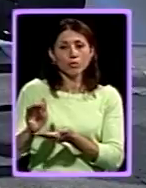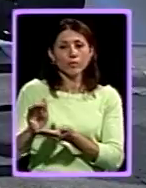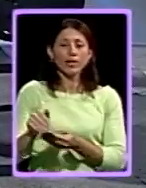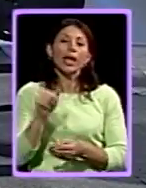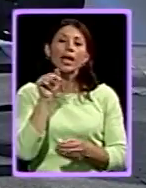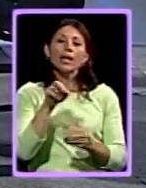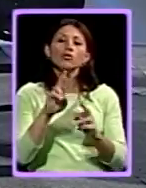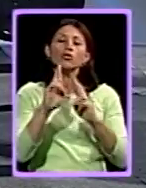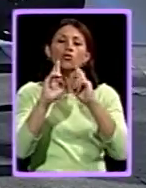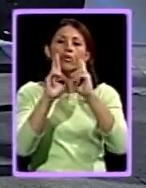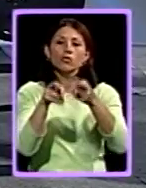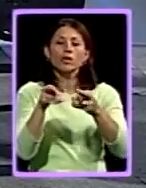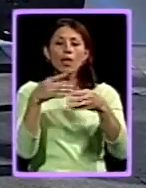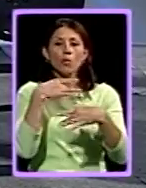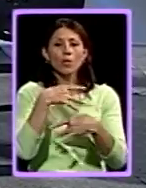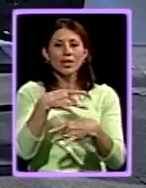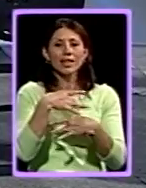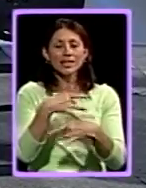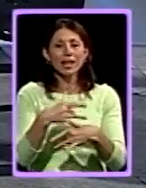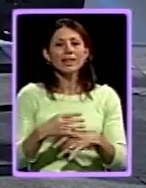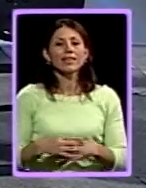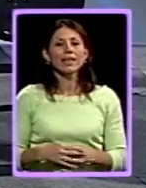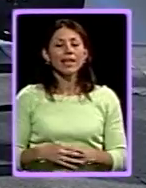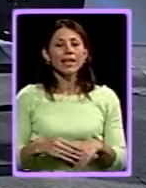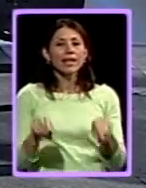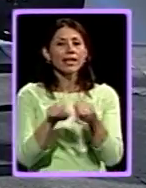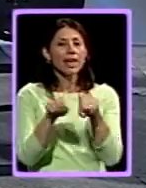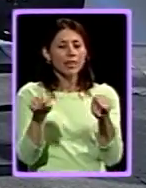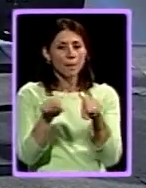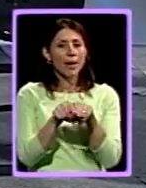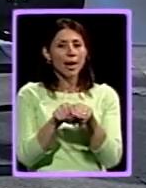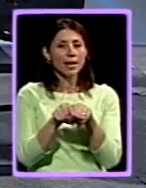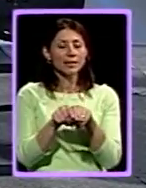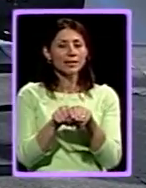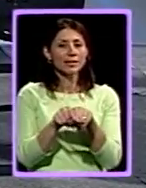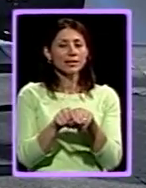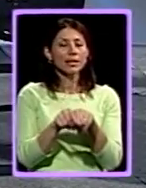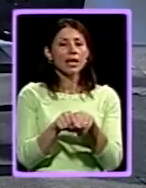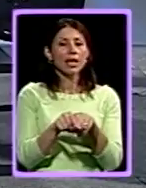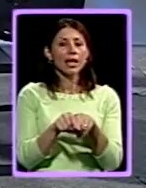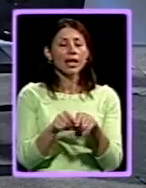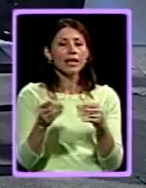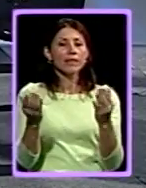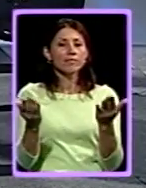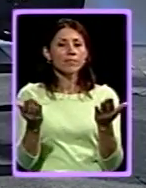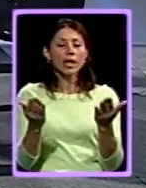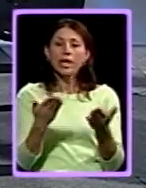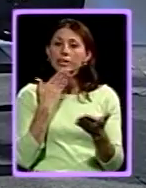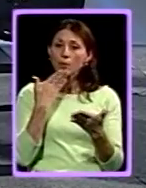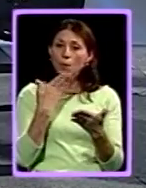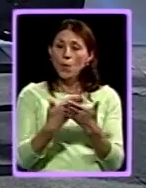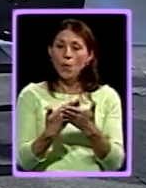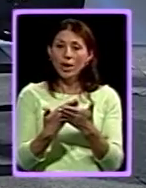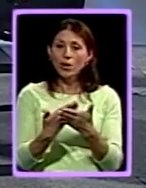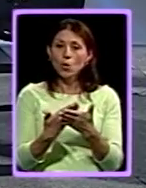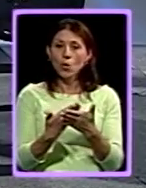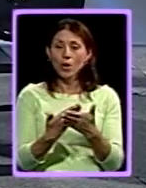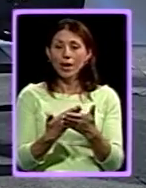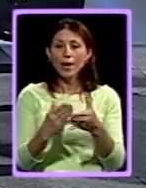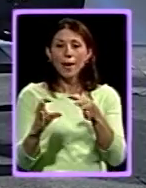muy interesante, sí. Además me parece que es útil vincularlo con el tema